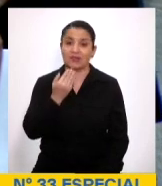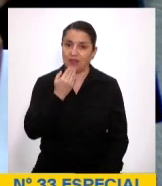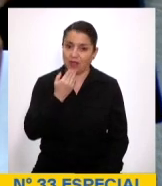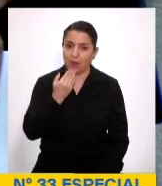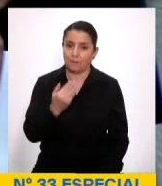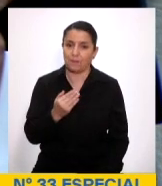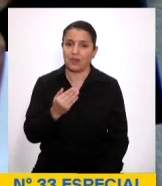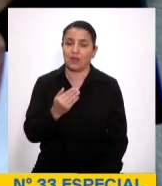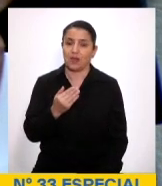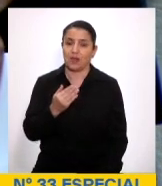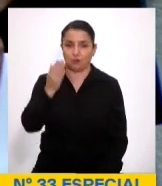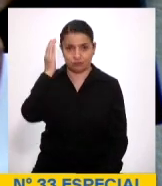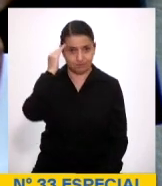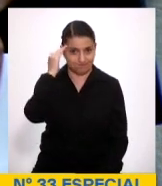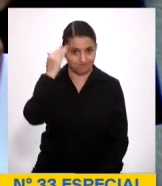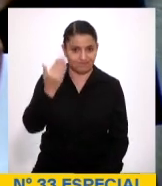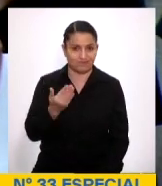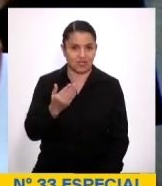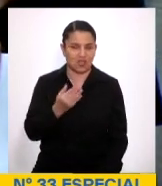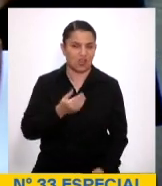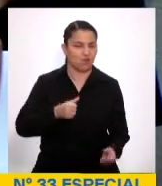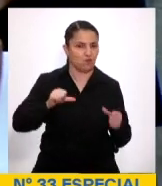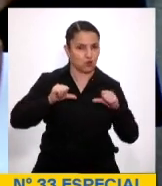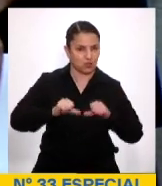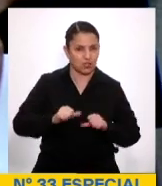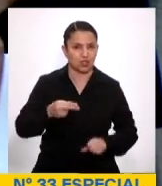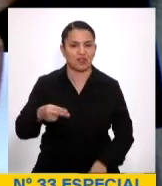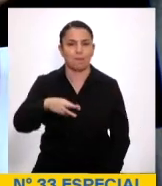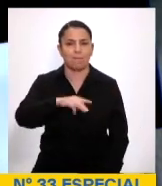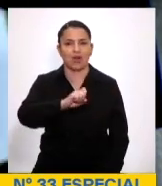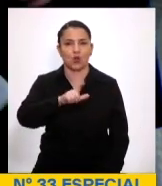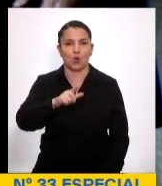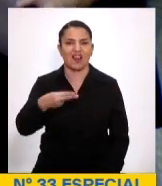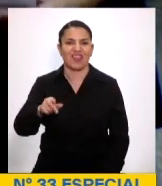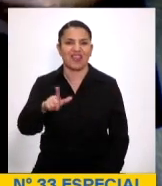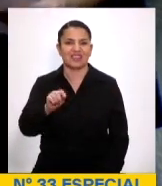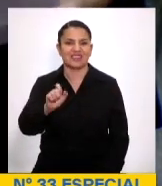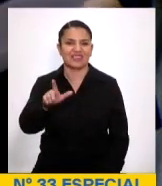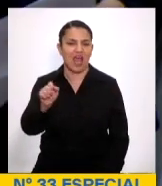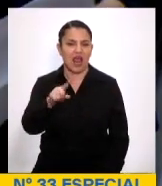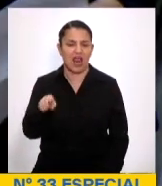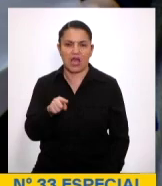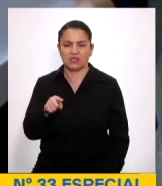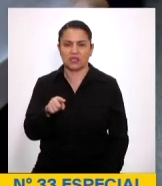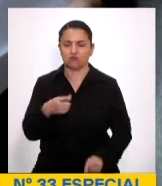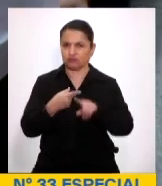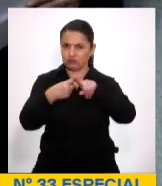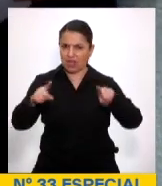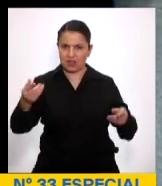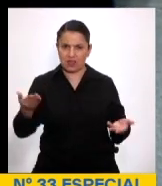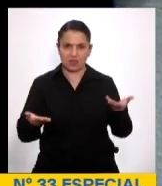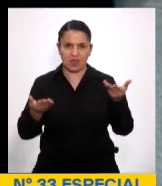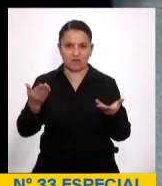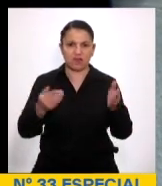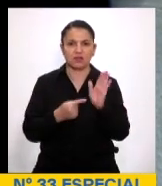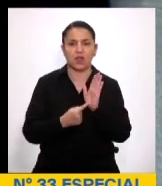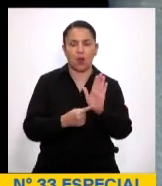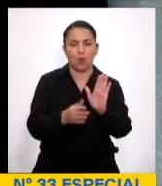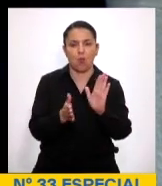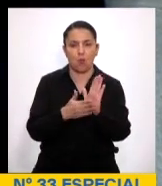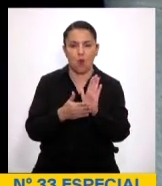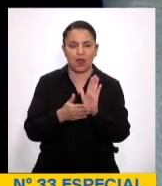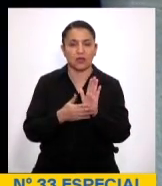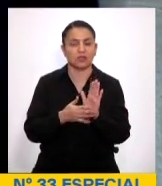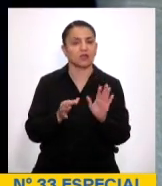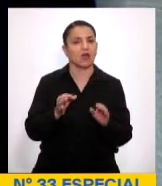no dejar de tener presente la frustración de Manuel de salas este contraste nos demuestra que ser solo paisaje nunca